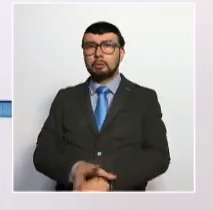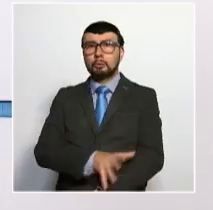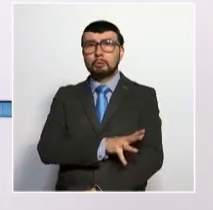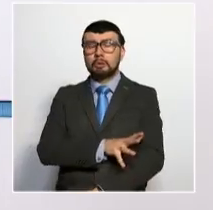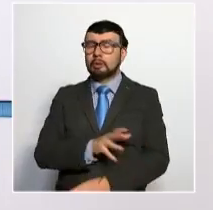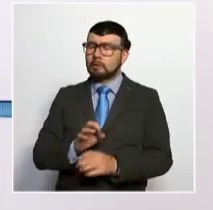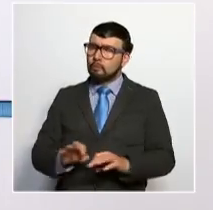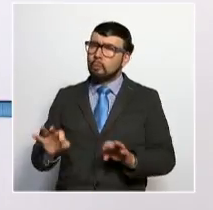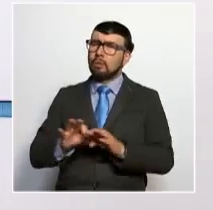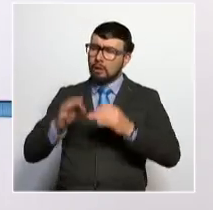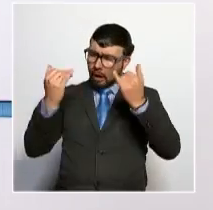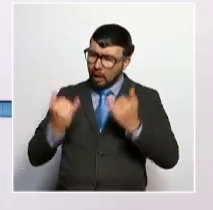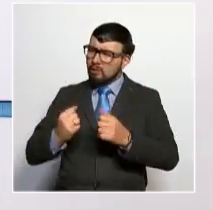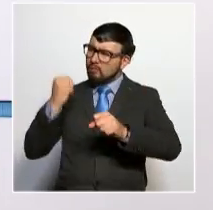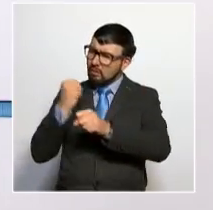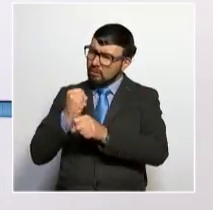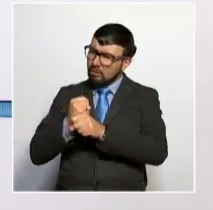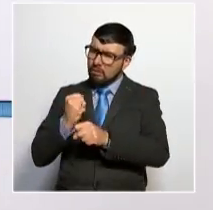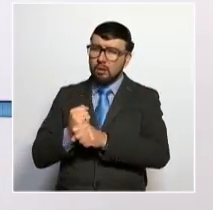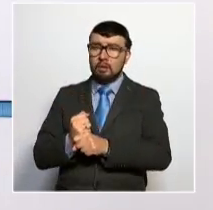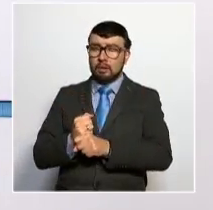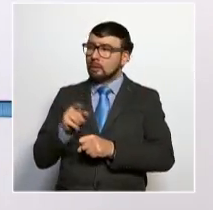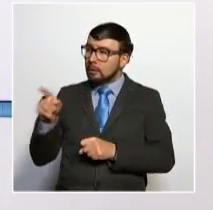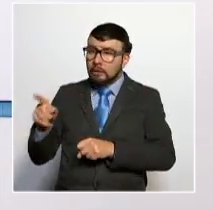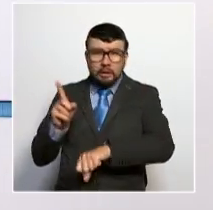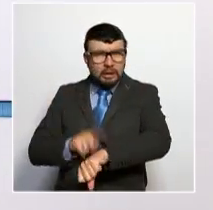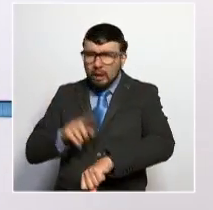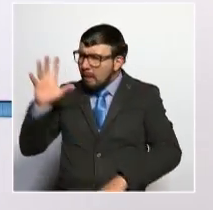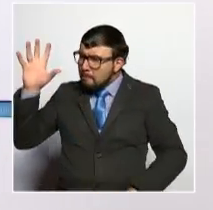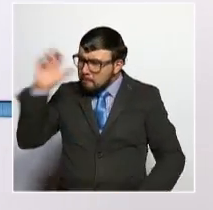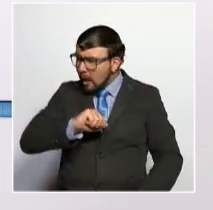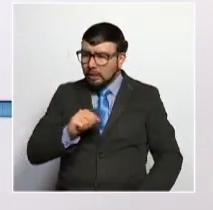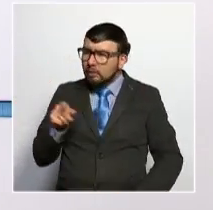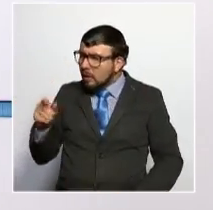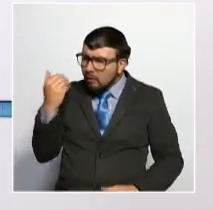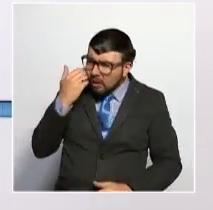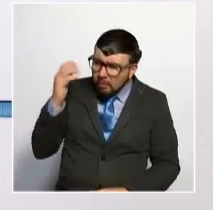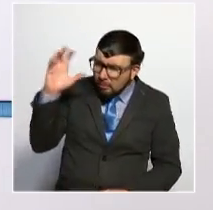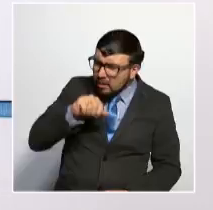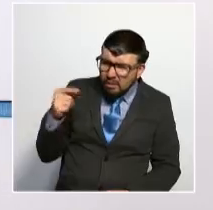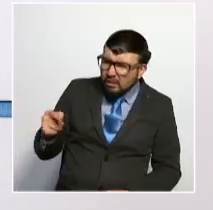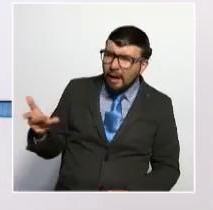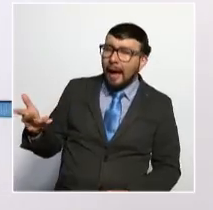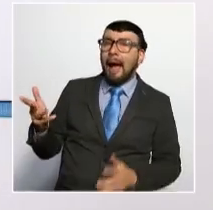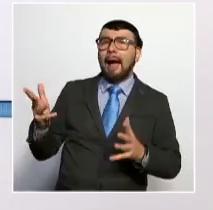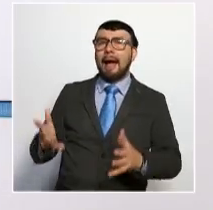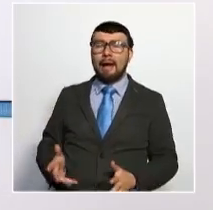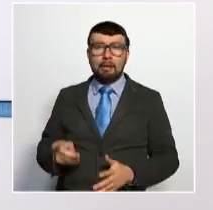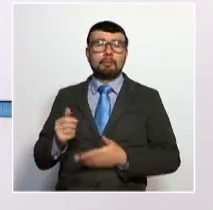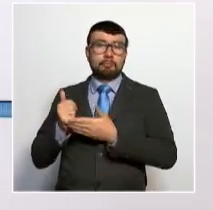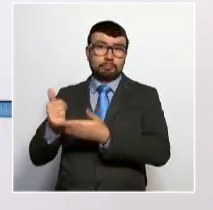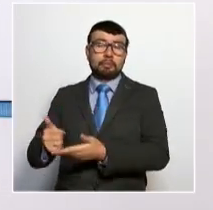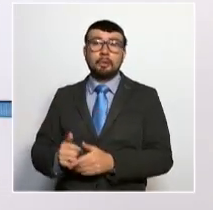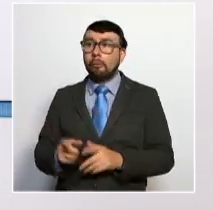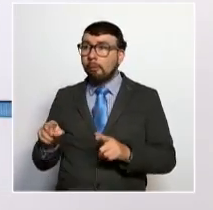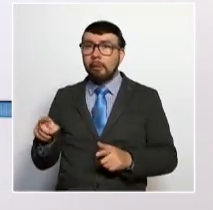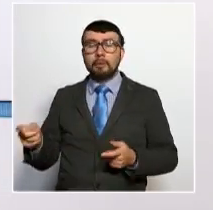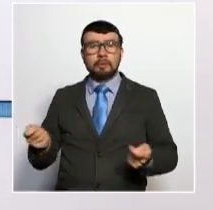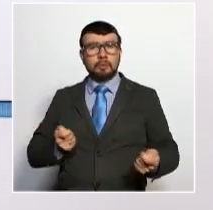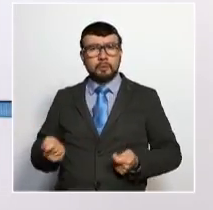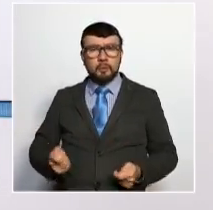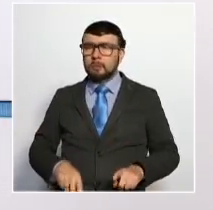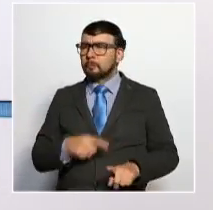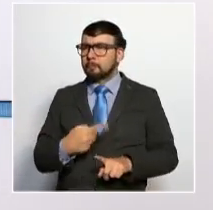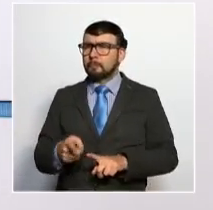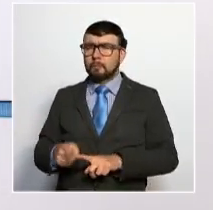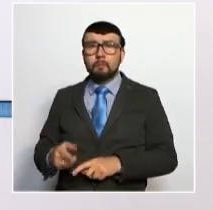el poder hacer la labor no solamente de diagnóstico temprano, sino también educativo a través de diferentes medios para que las pacientes